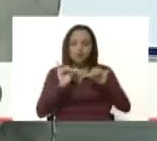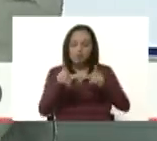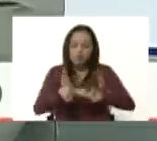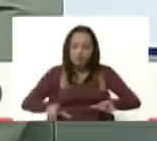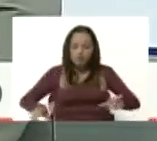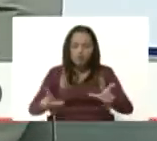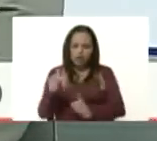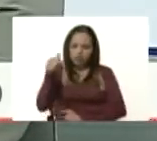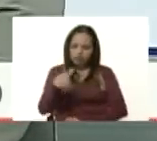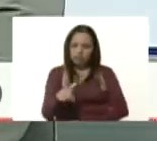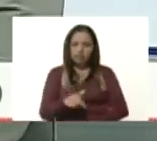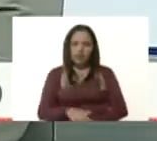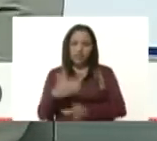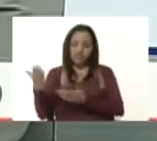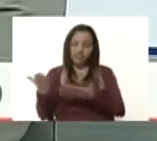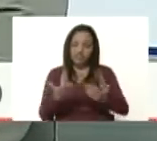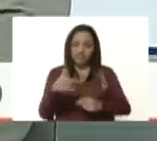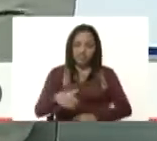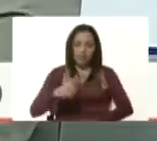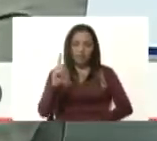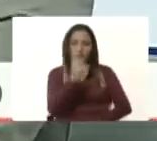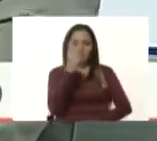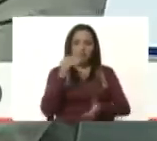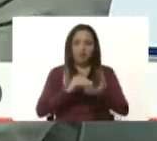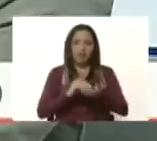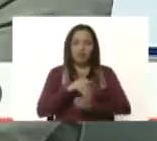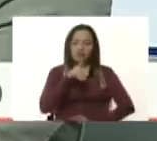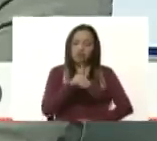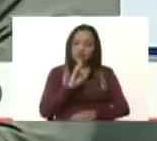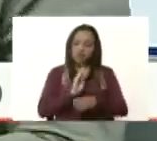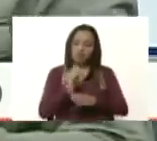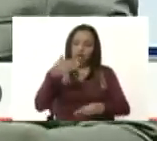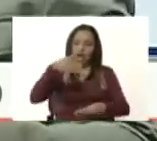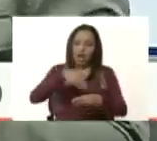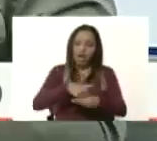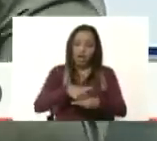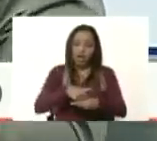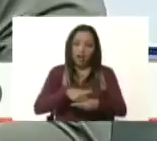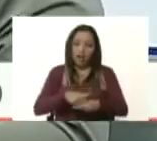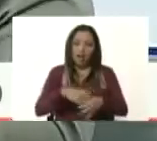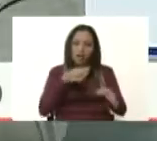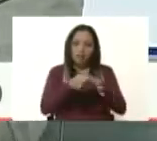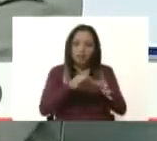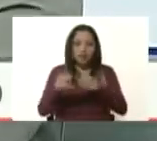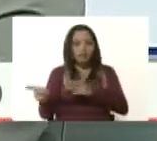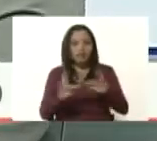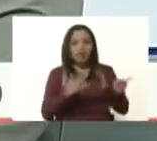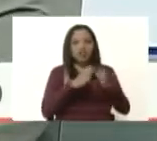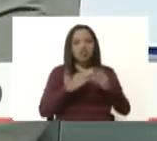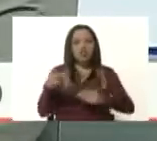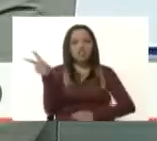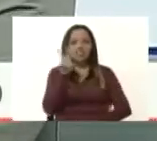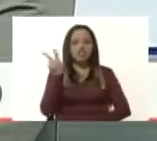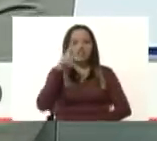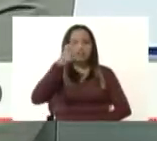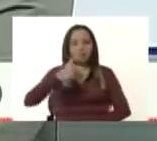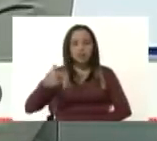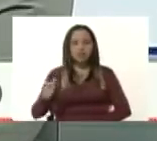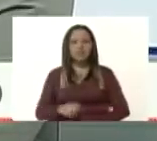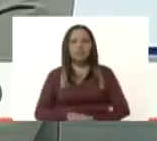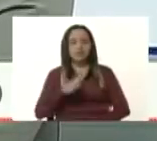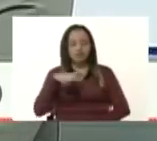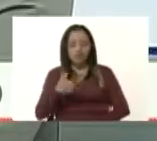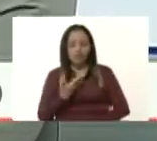vino por primera vez y ahorró en Petro, invitó a todos los venezolanos y a todas las venezolanas a